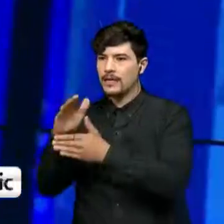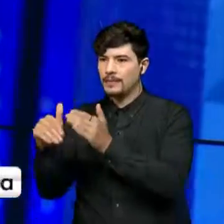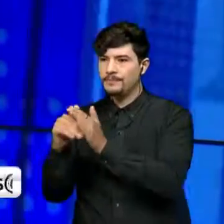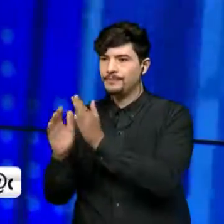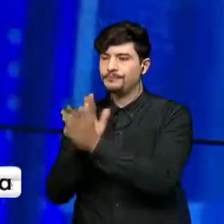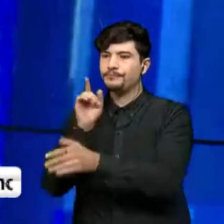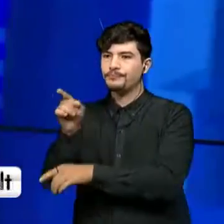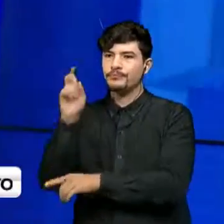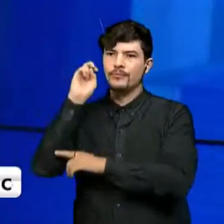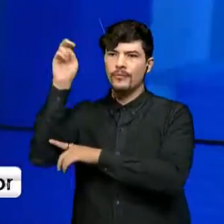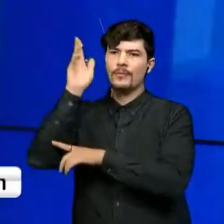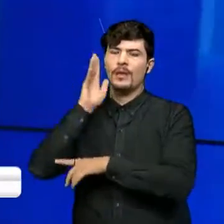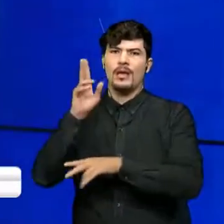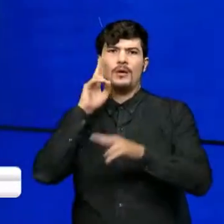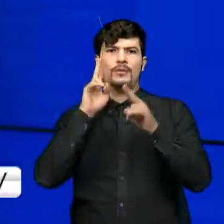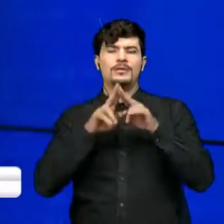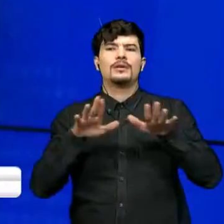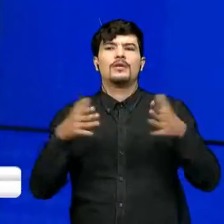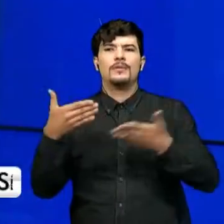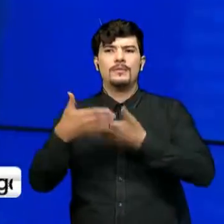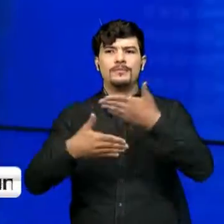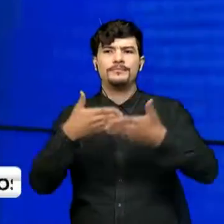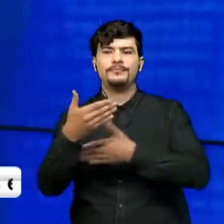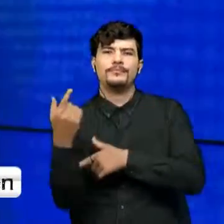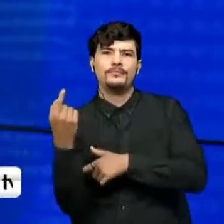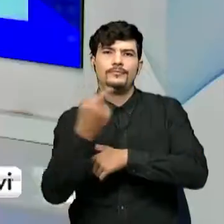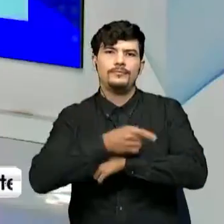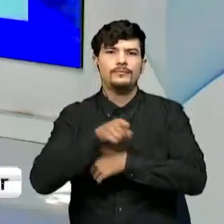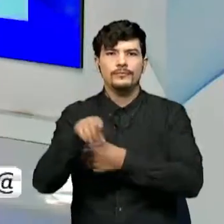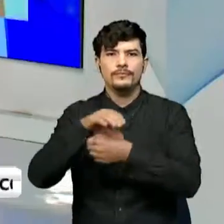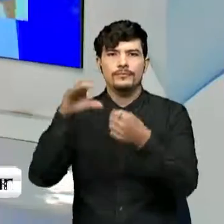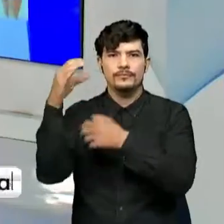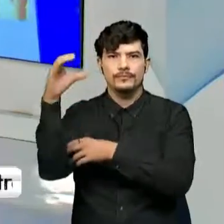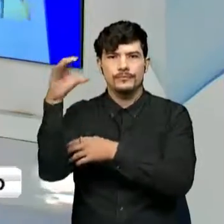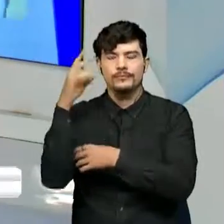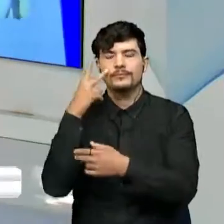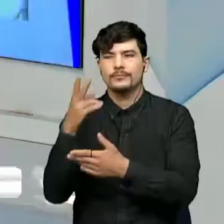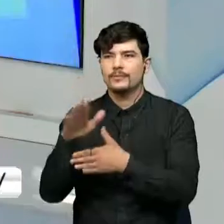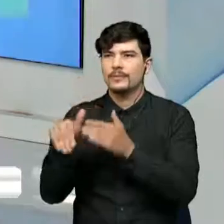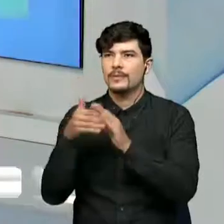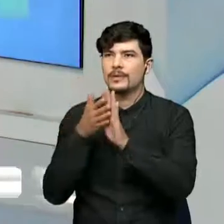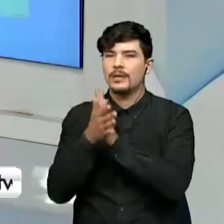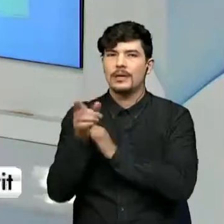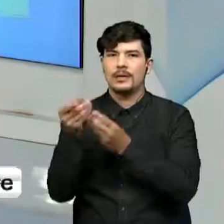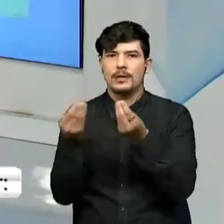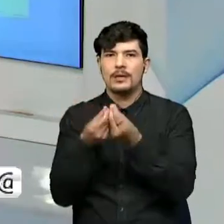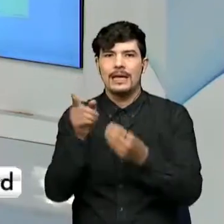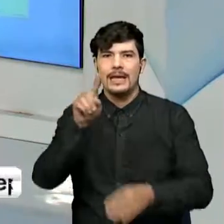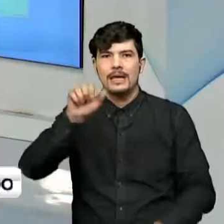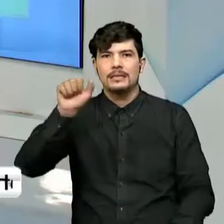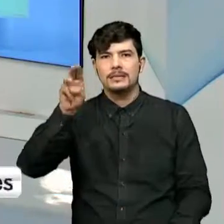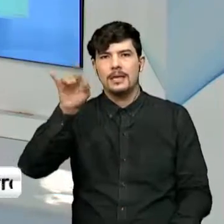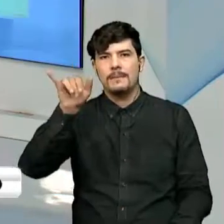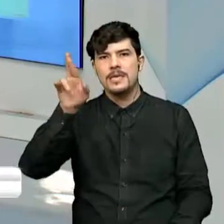Vamos para el norte de Santander a conocer cómo se lleva a cabo esta jornada en Cúcuta. Adelante, Samir, muy buenas tardes.